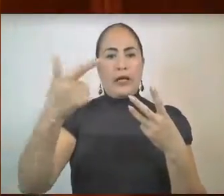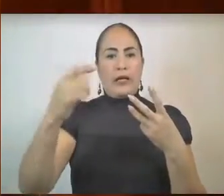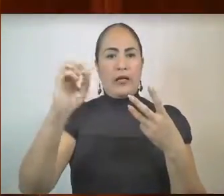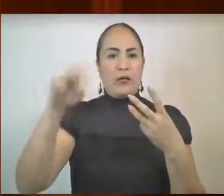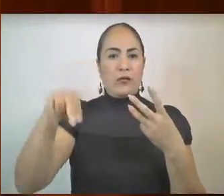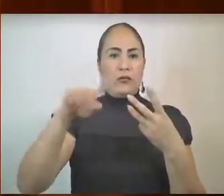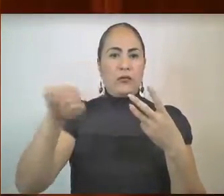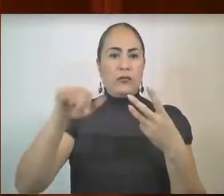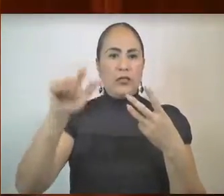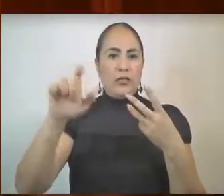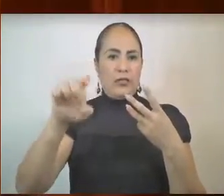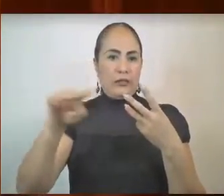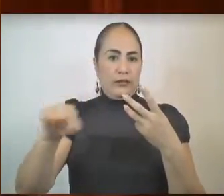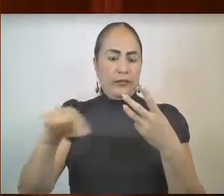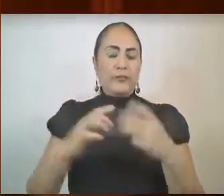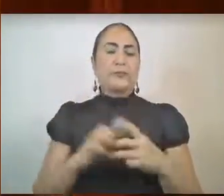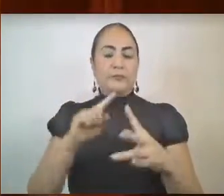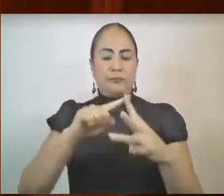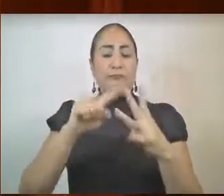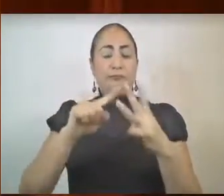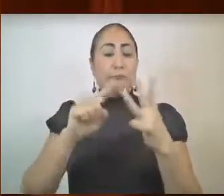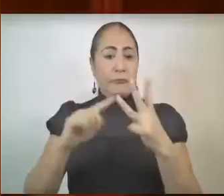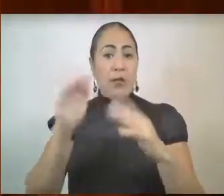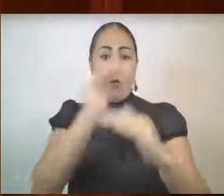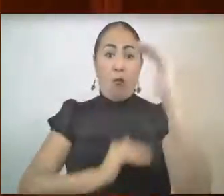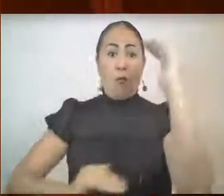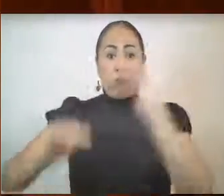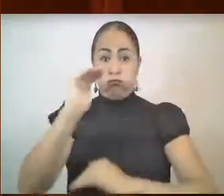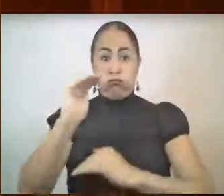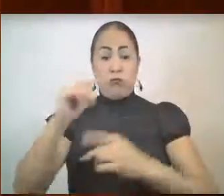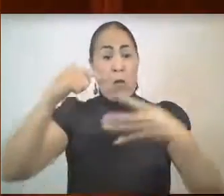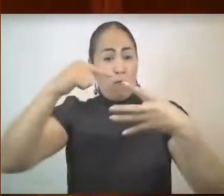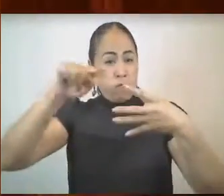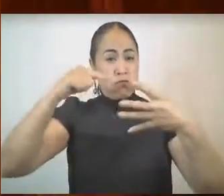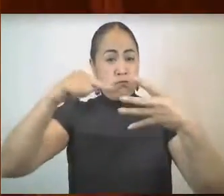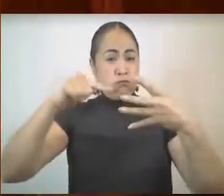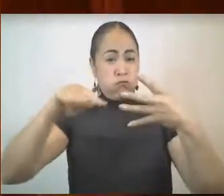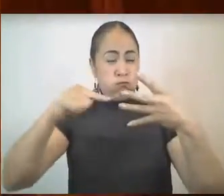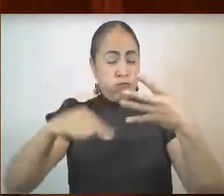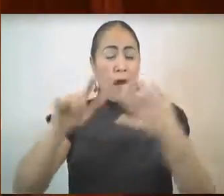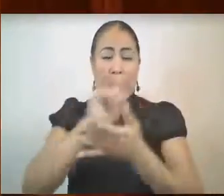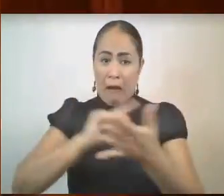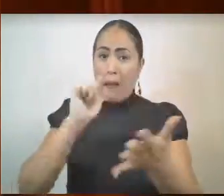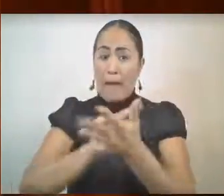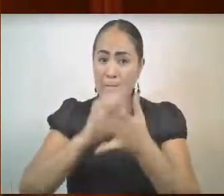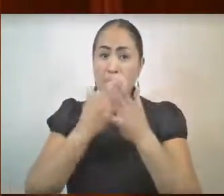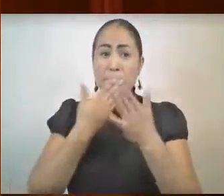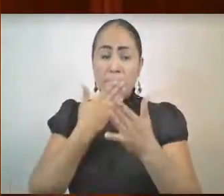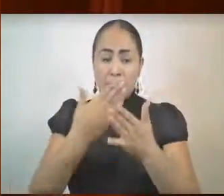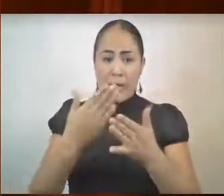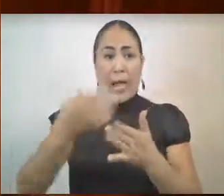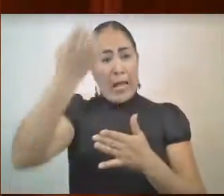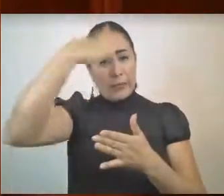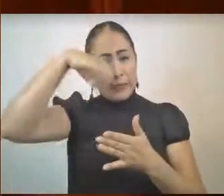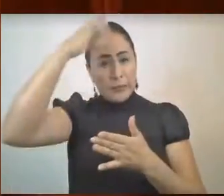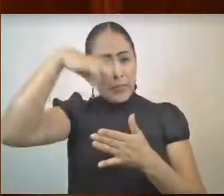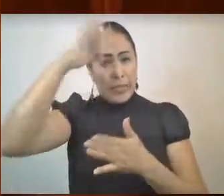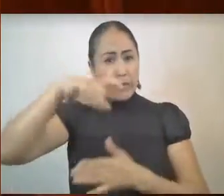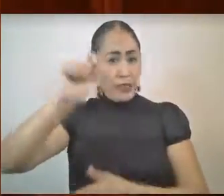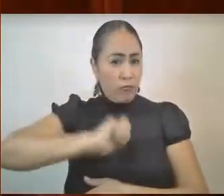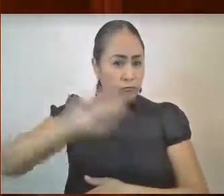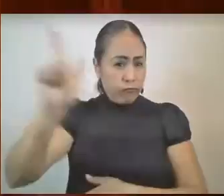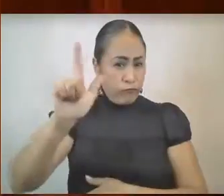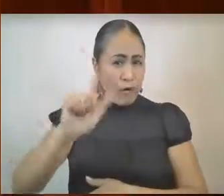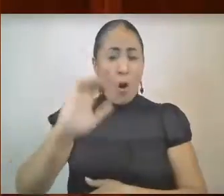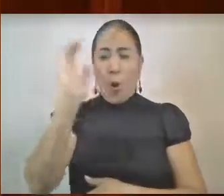Jordán, destacados por cumplir con los requisitos legales, su trayectoria profesional, conocimientos